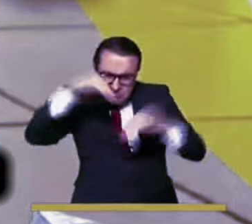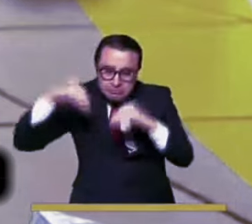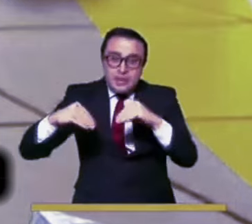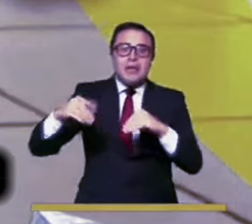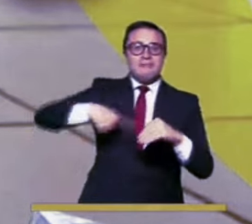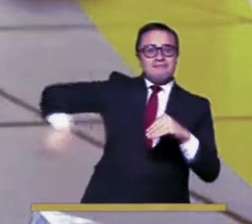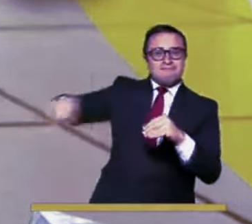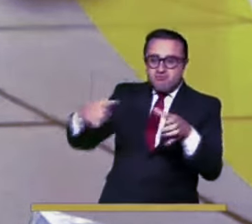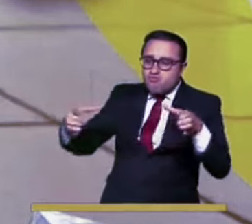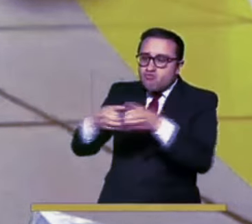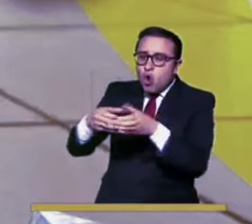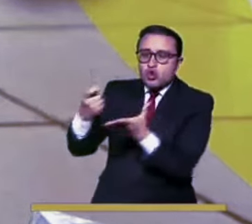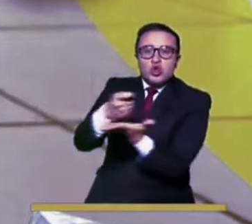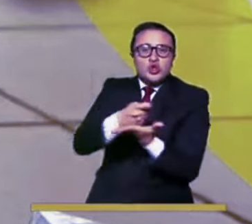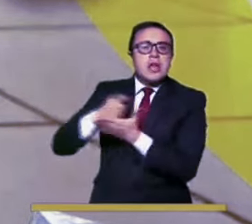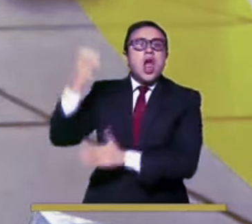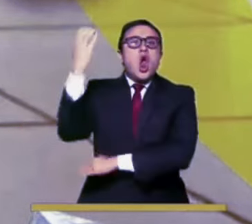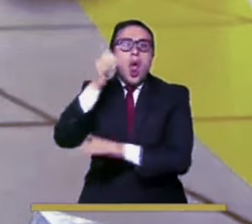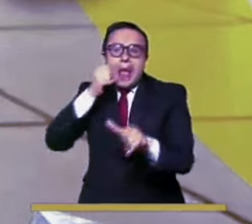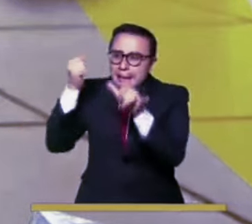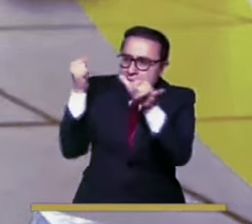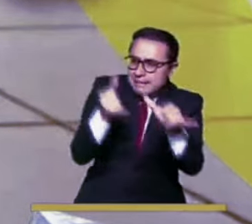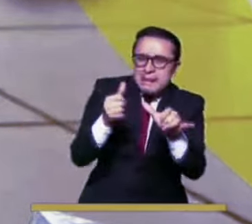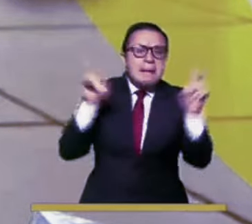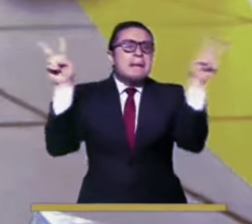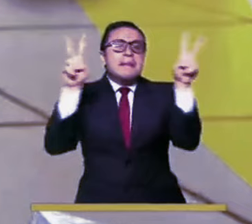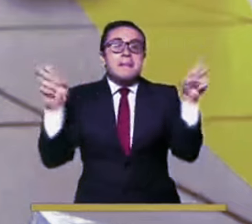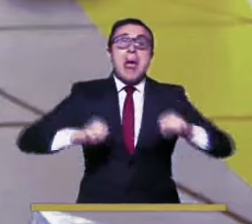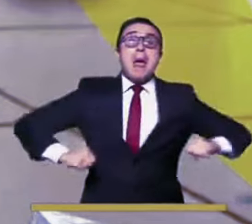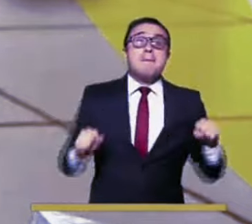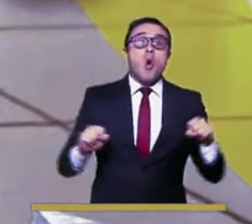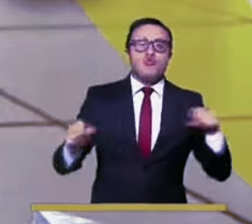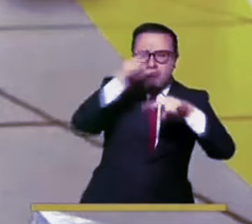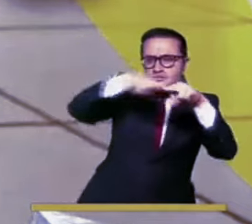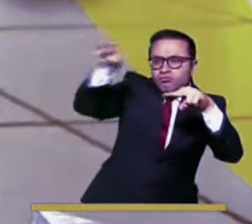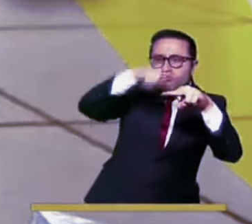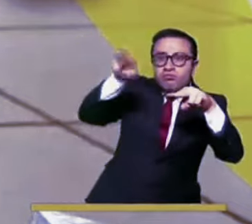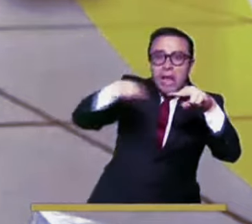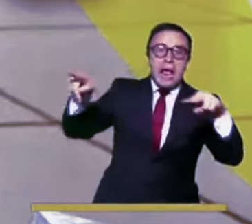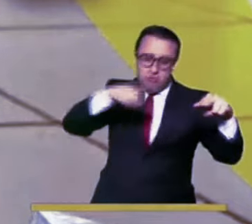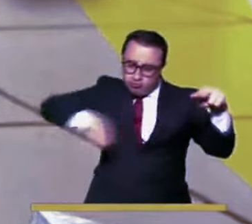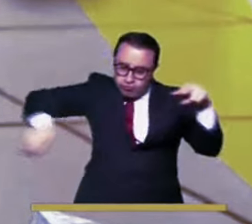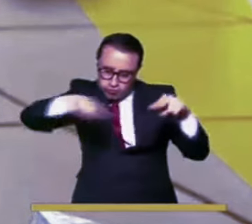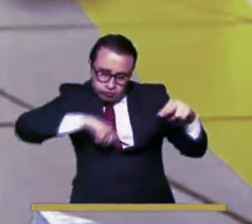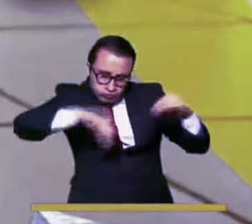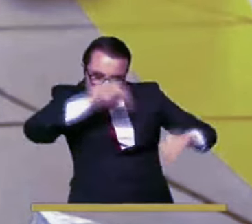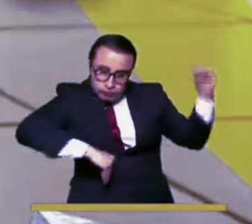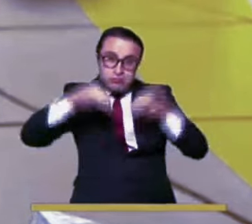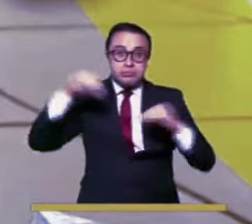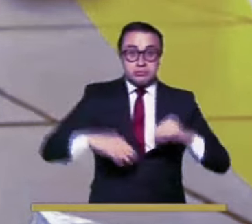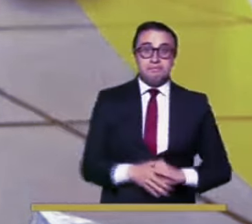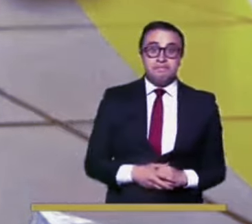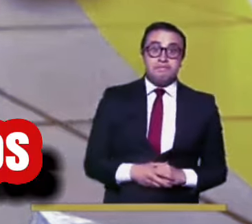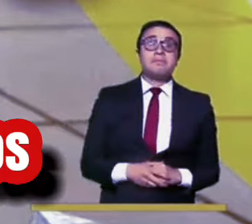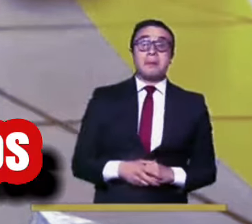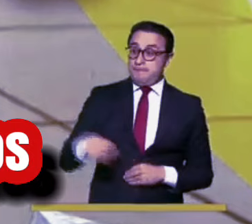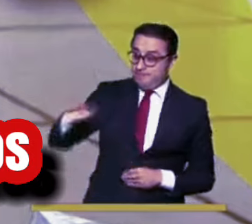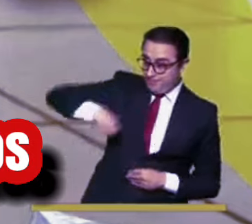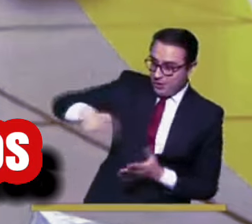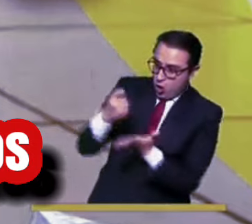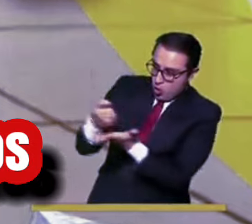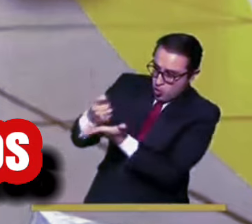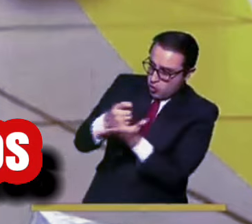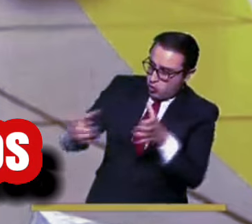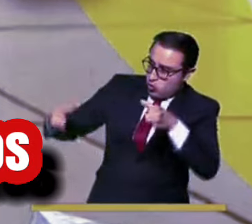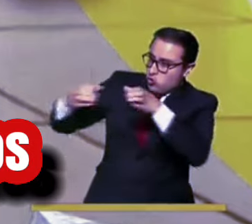de Ingenieros con respecto al metro de Bogotá. La Sociedad Colombiana por ley, la